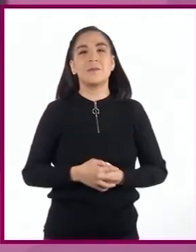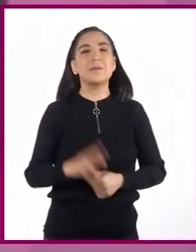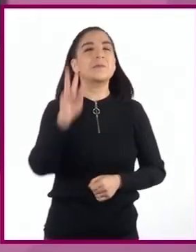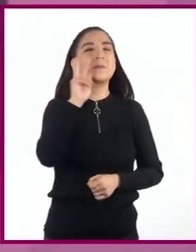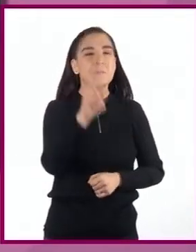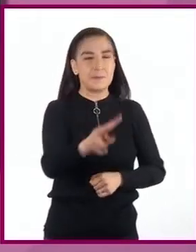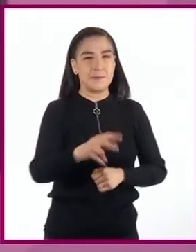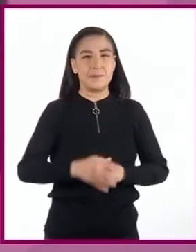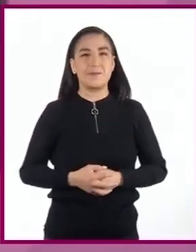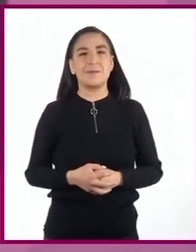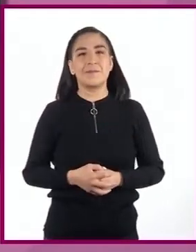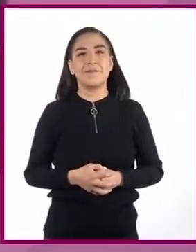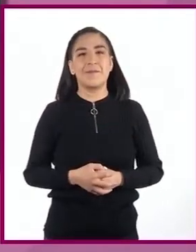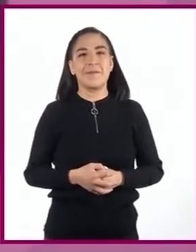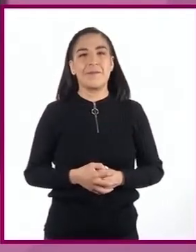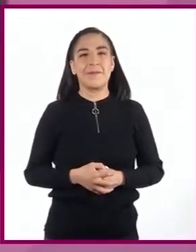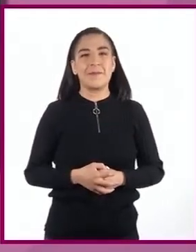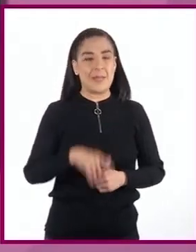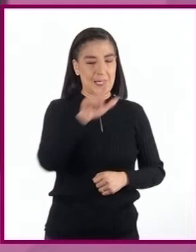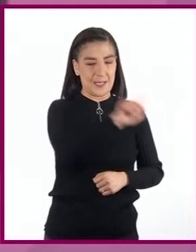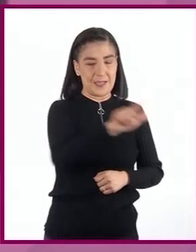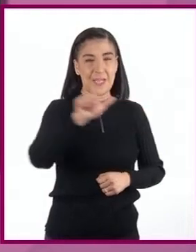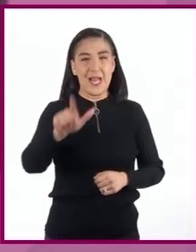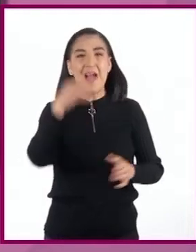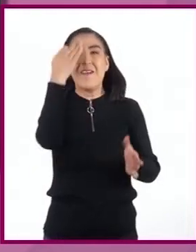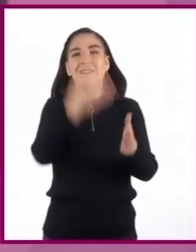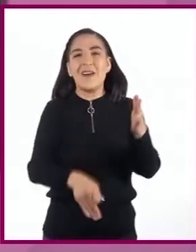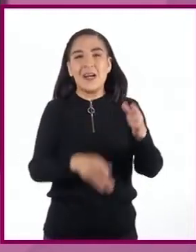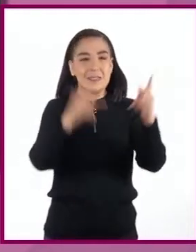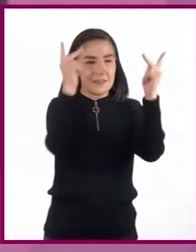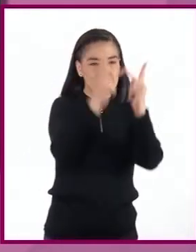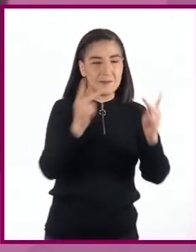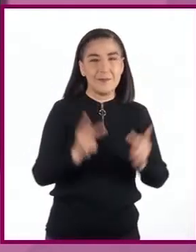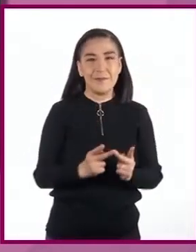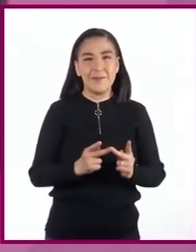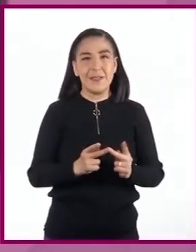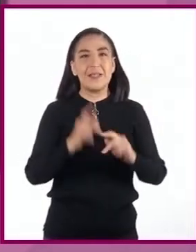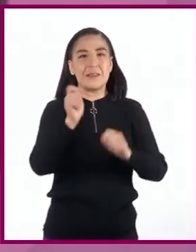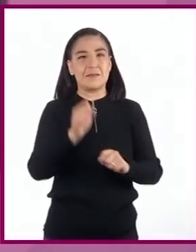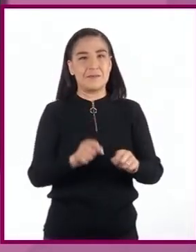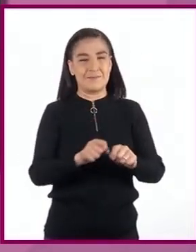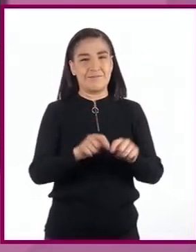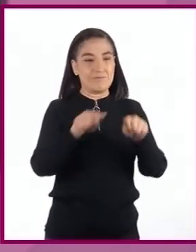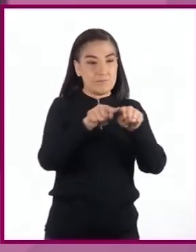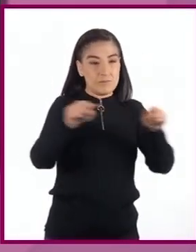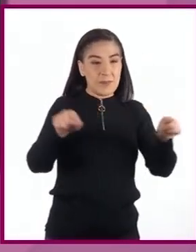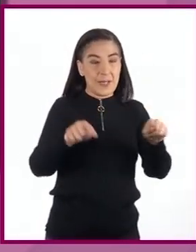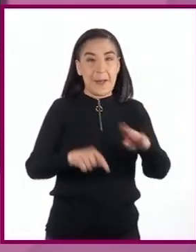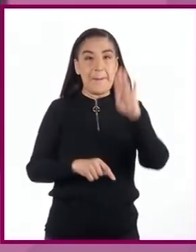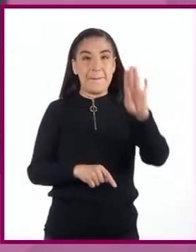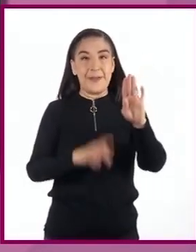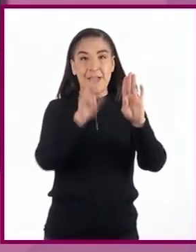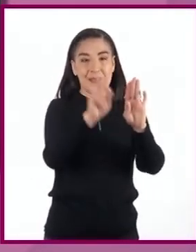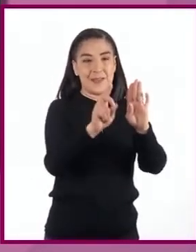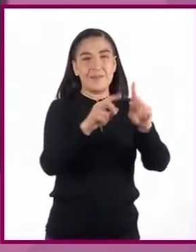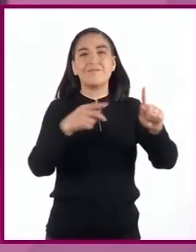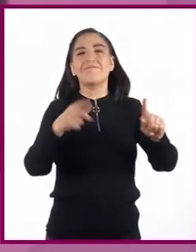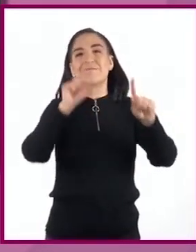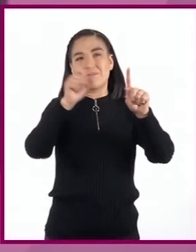observemos los lados que nos faltan por comparar. El lado BD del